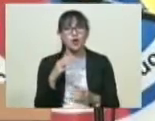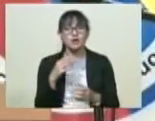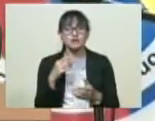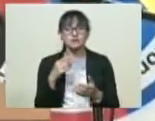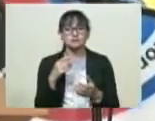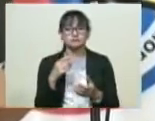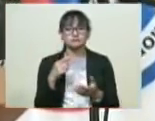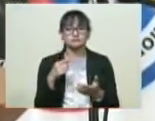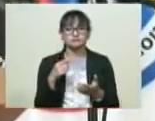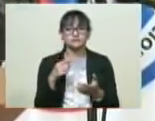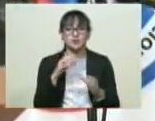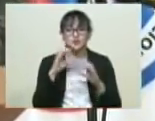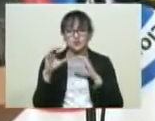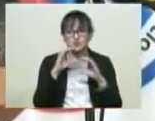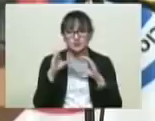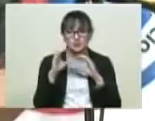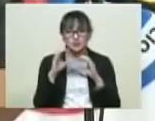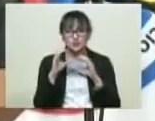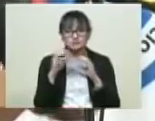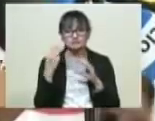esta ciudadana,